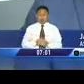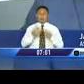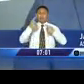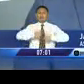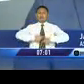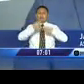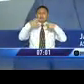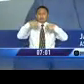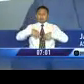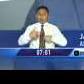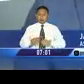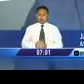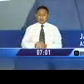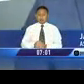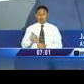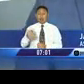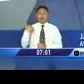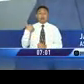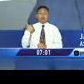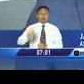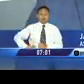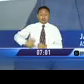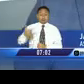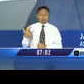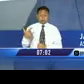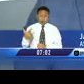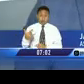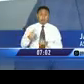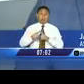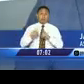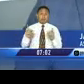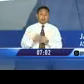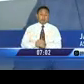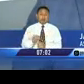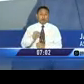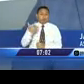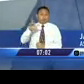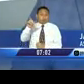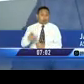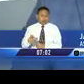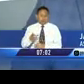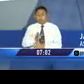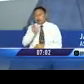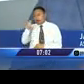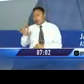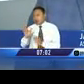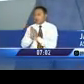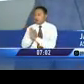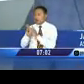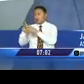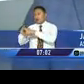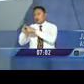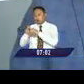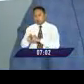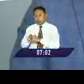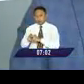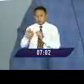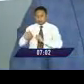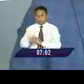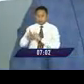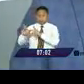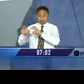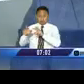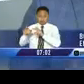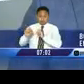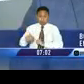ya utiliza o ya porta armamentos, pero ellos lo tienen que hacer como cualquier ciudadano civil, tienen que sacar un permiso para